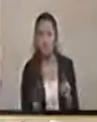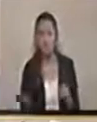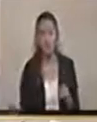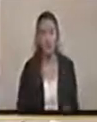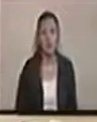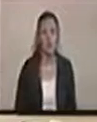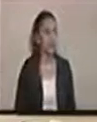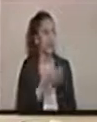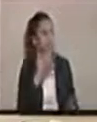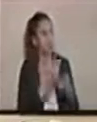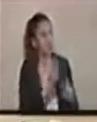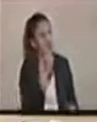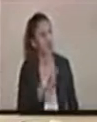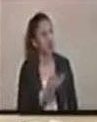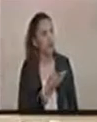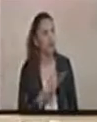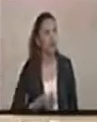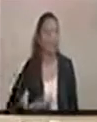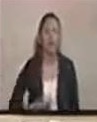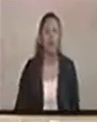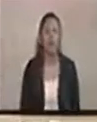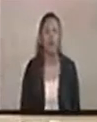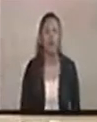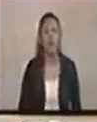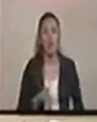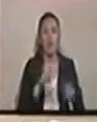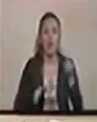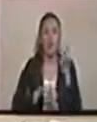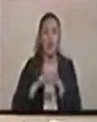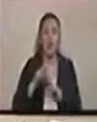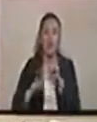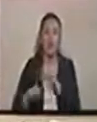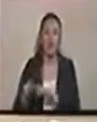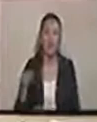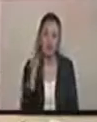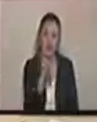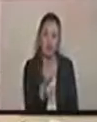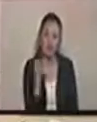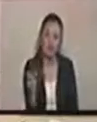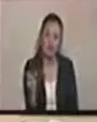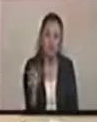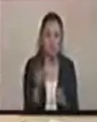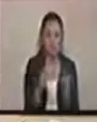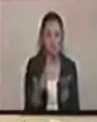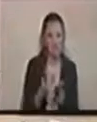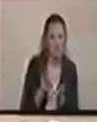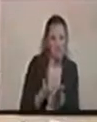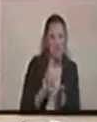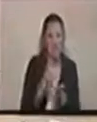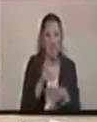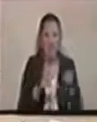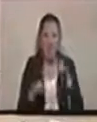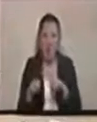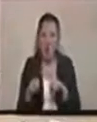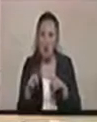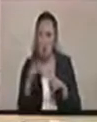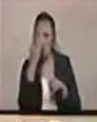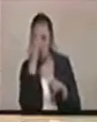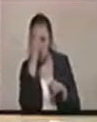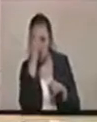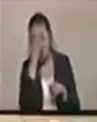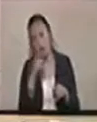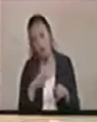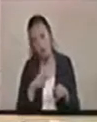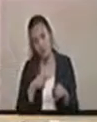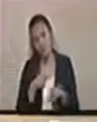Gracias, señor presidente. Voy a tratar de responder algunas de las observaciones y probablemente esto ayude a disipar